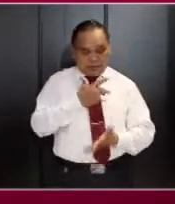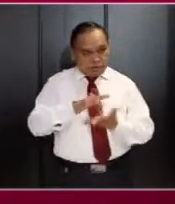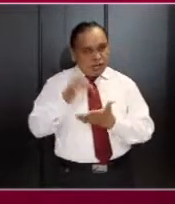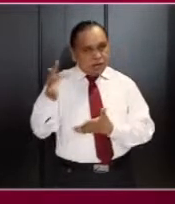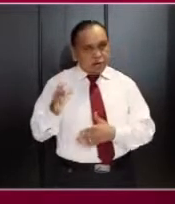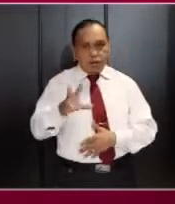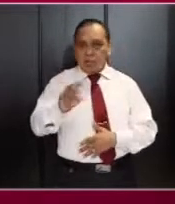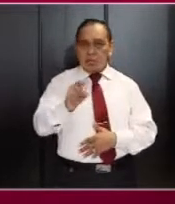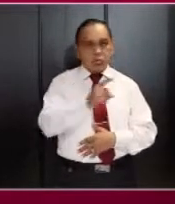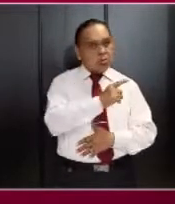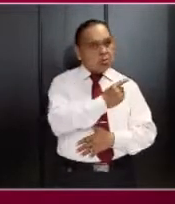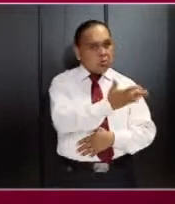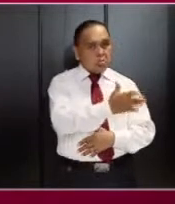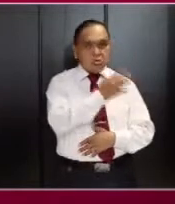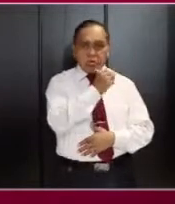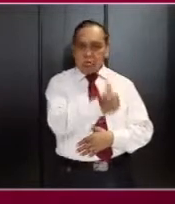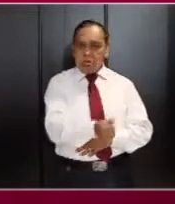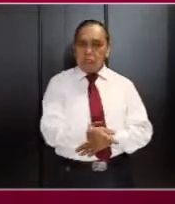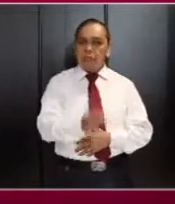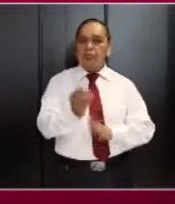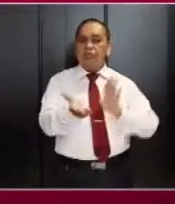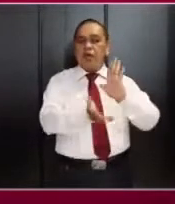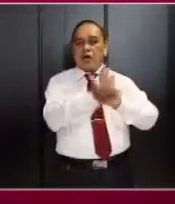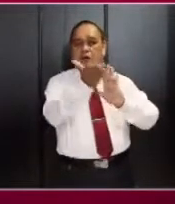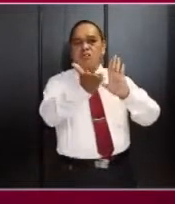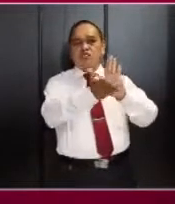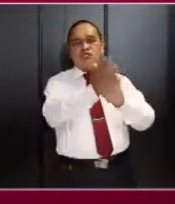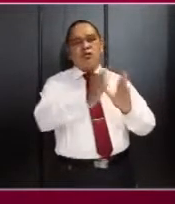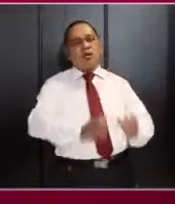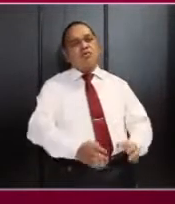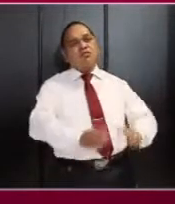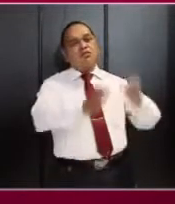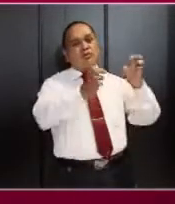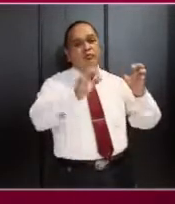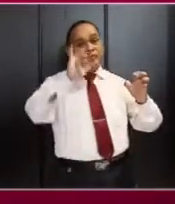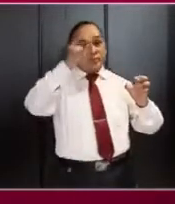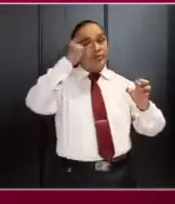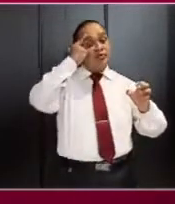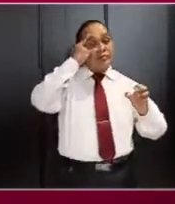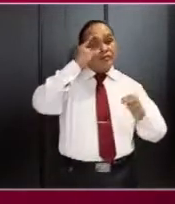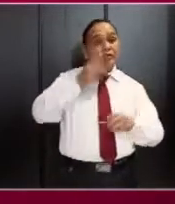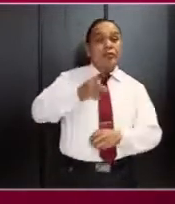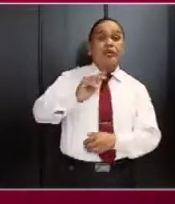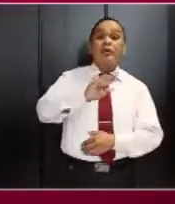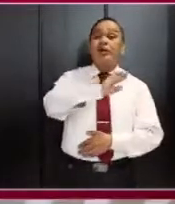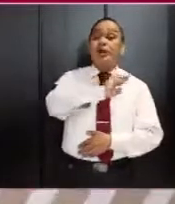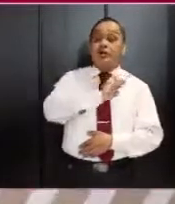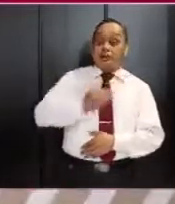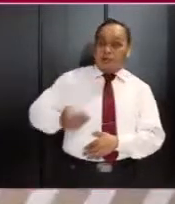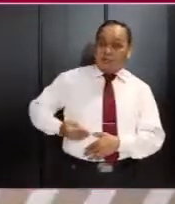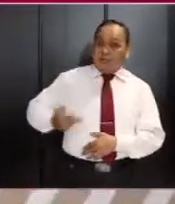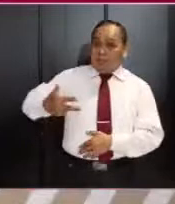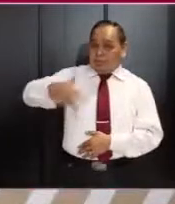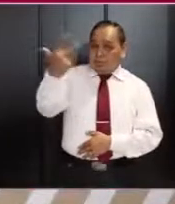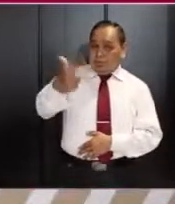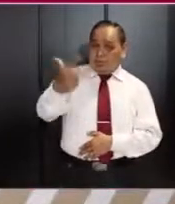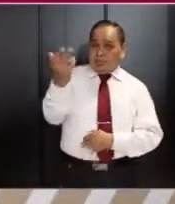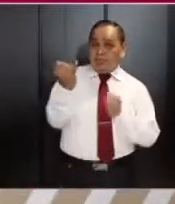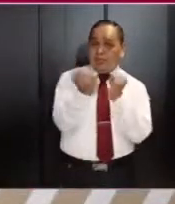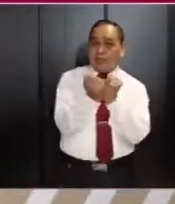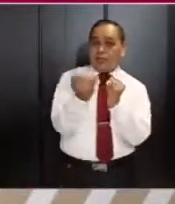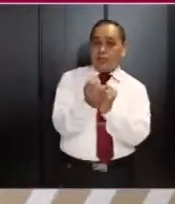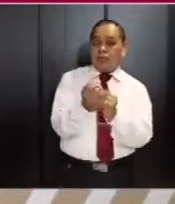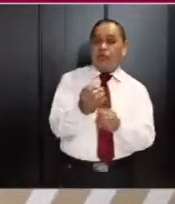Obrador, este tipo de infraestructura no solo la dio para Campeche, la dio a los 13 municipios, hay obra pública de la